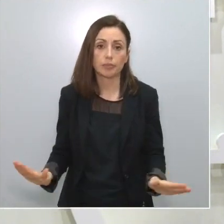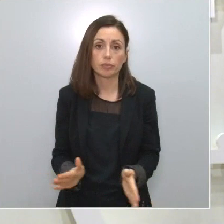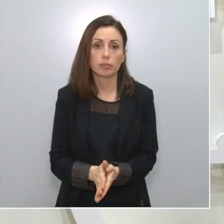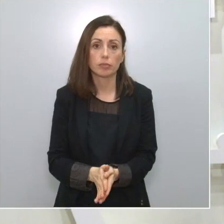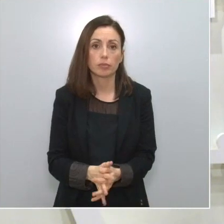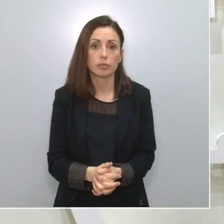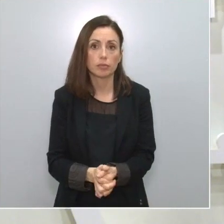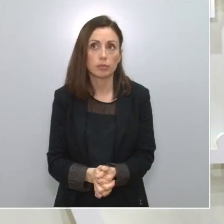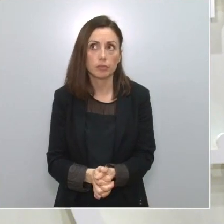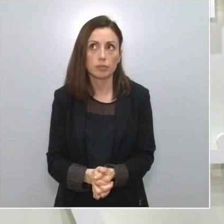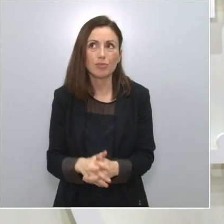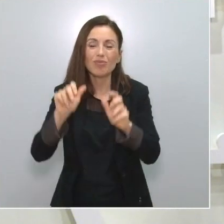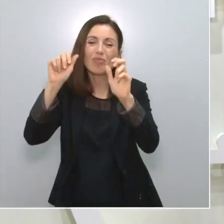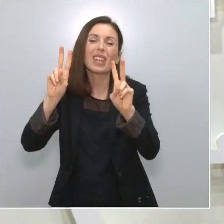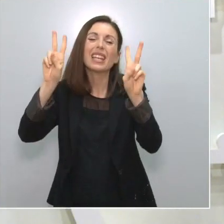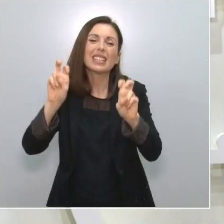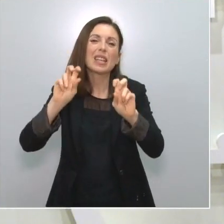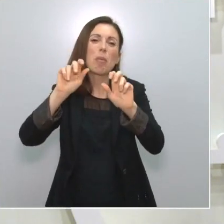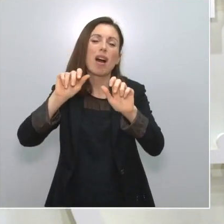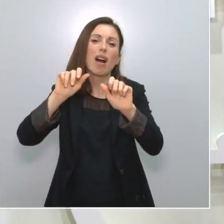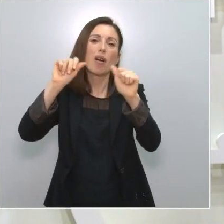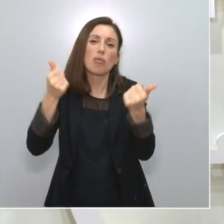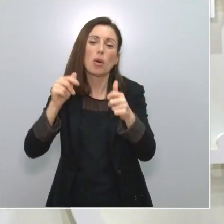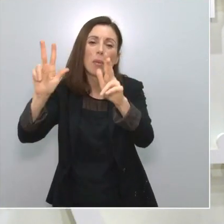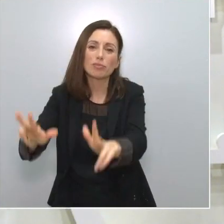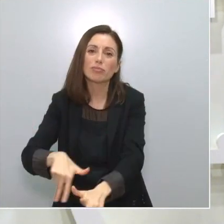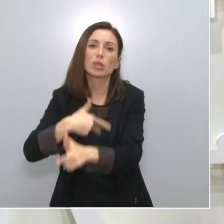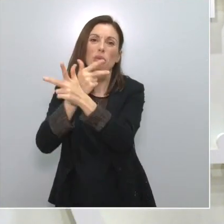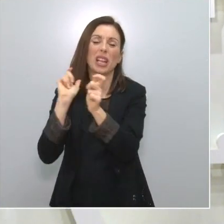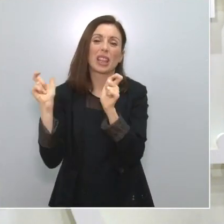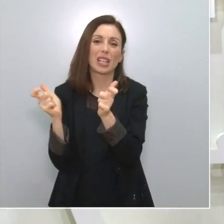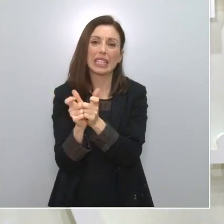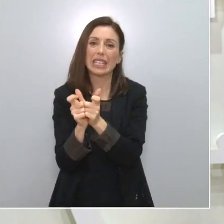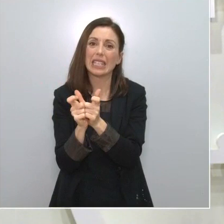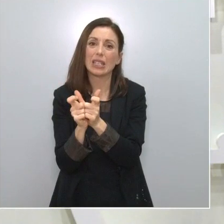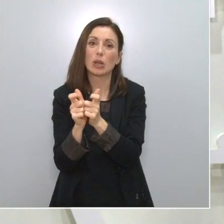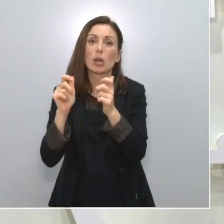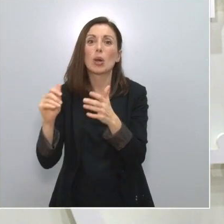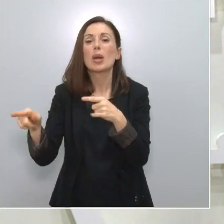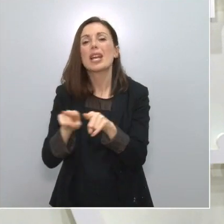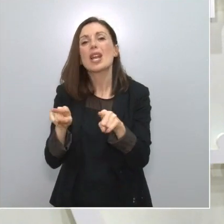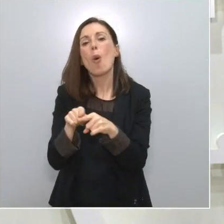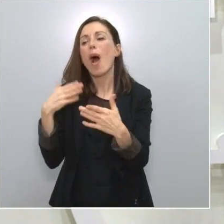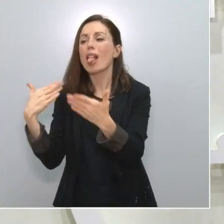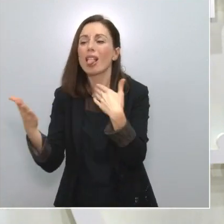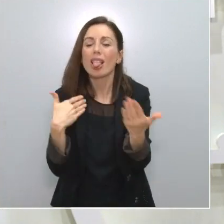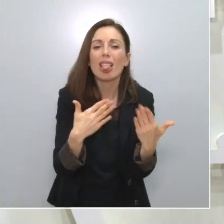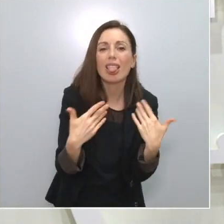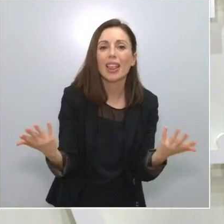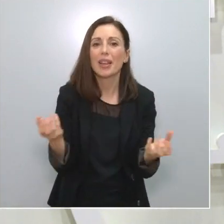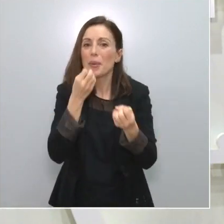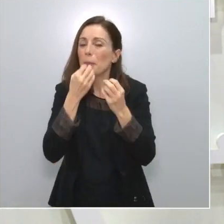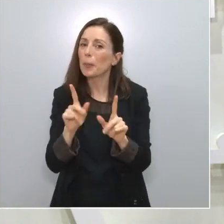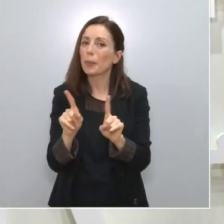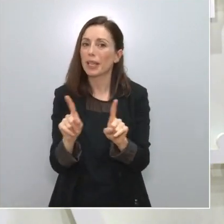propia forma de llevar las videoconferencias, es verdad que no se permite el diálogo fluido entre el presidente y el